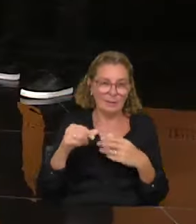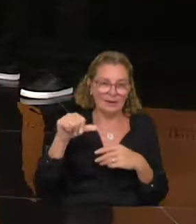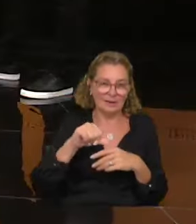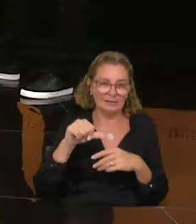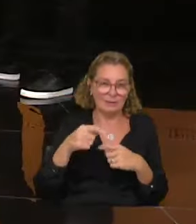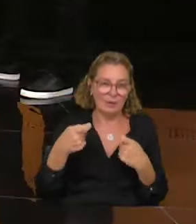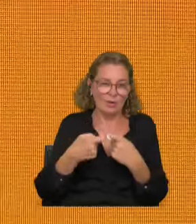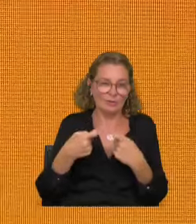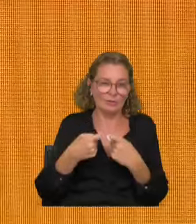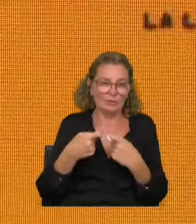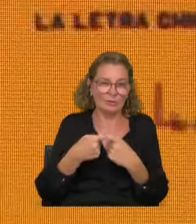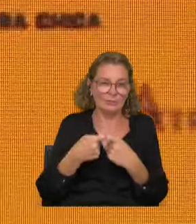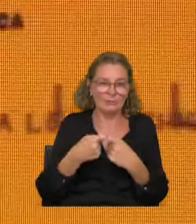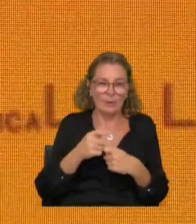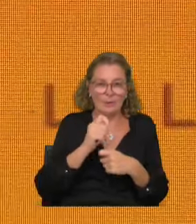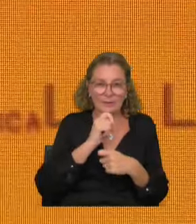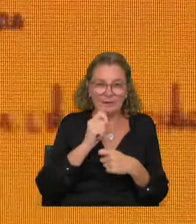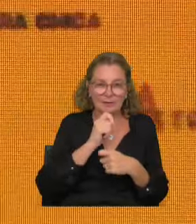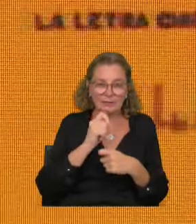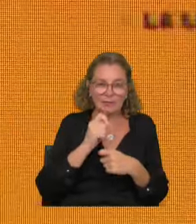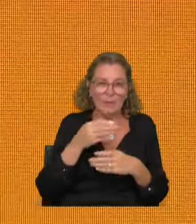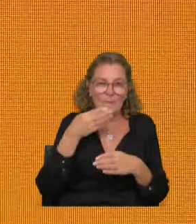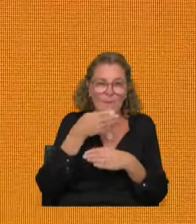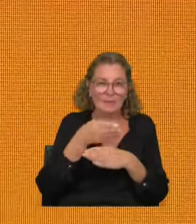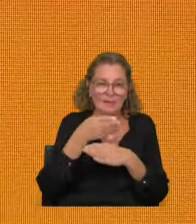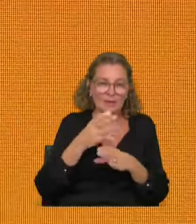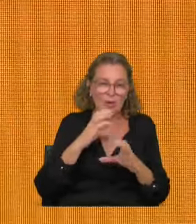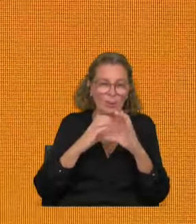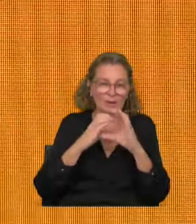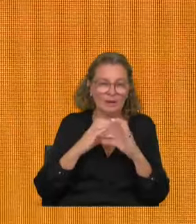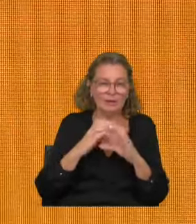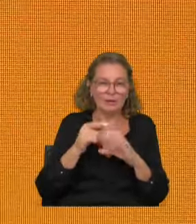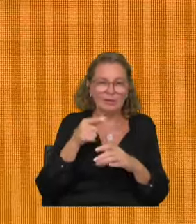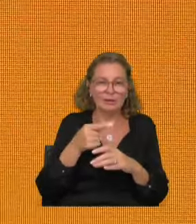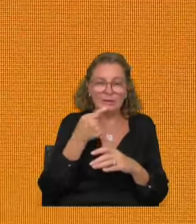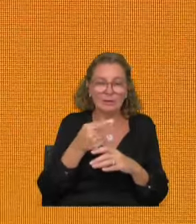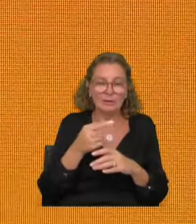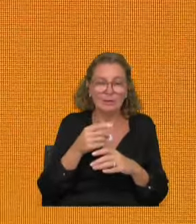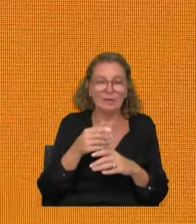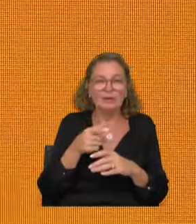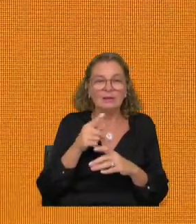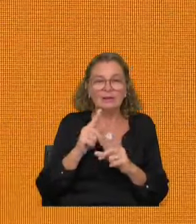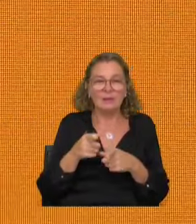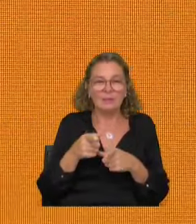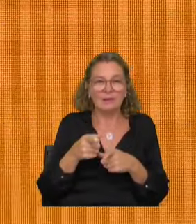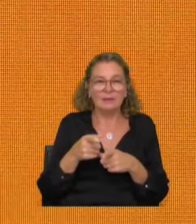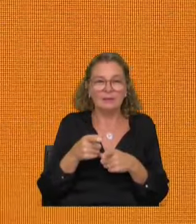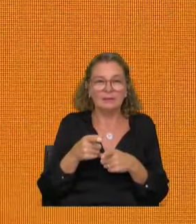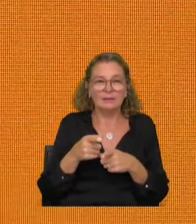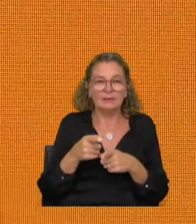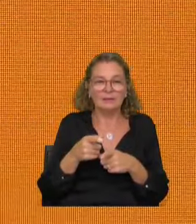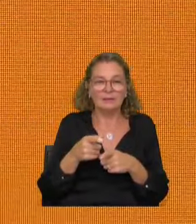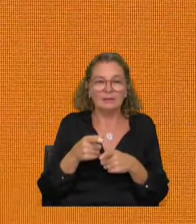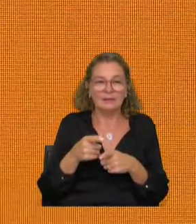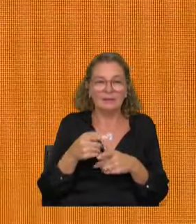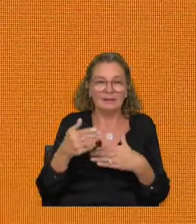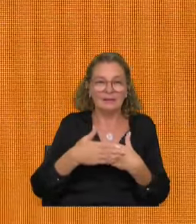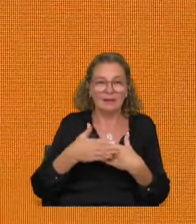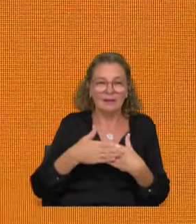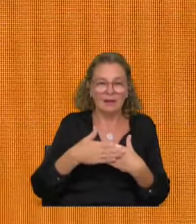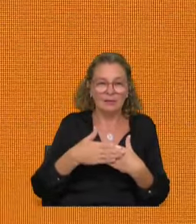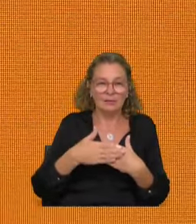asociados y los y los periodistas y los medios como los los posteos emitidos por periodistas o medios de comunicación También tienen cercano